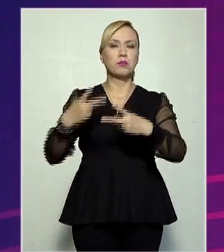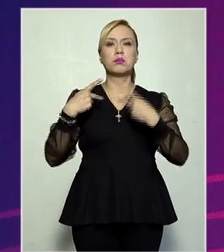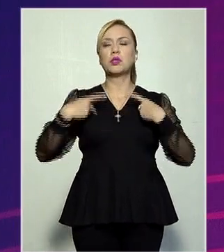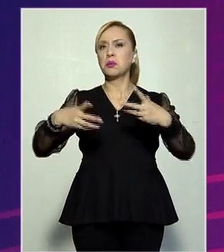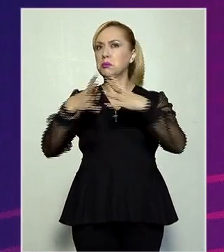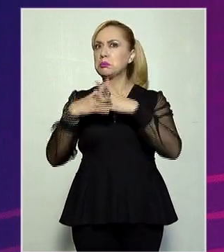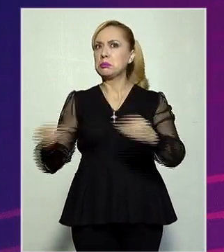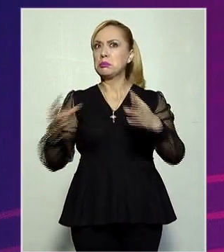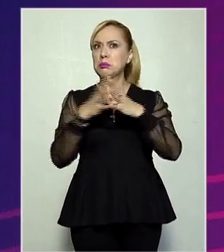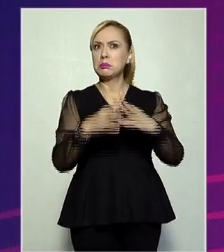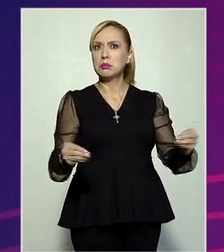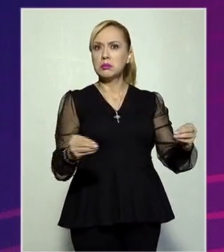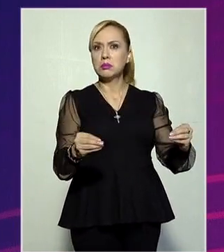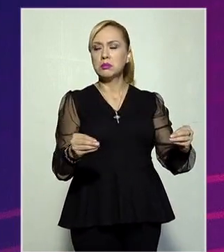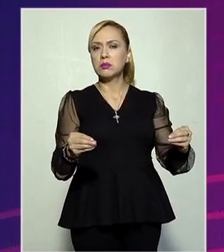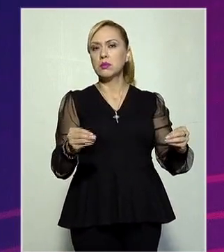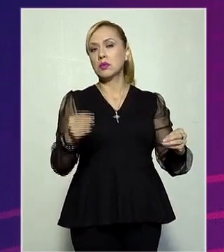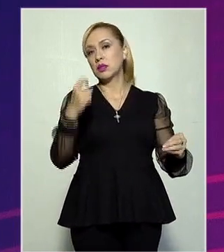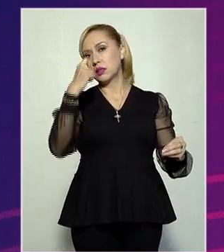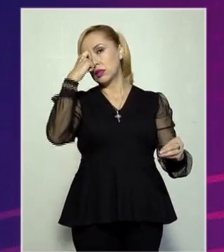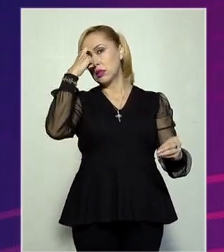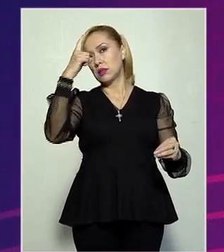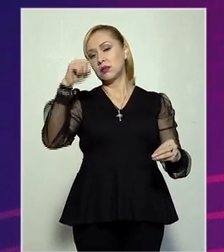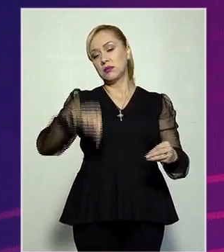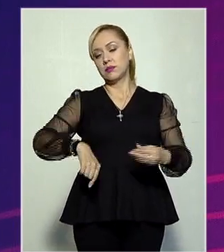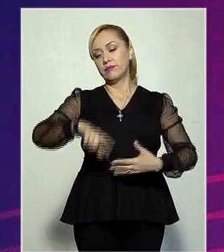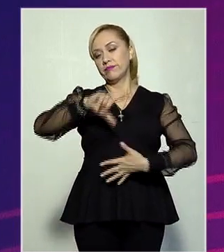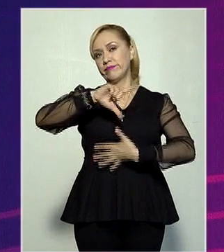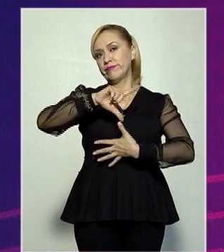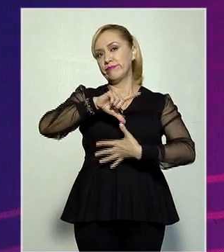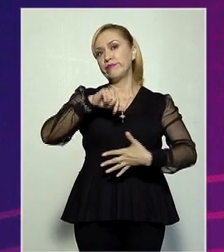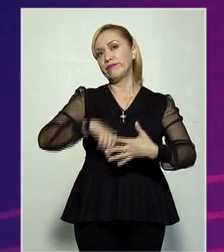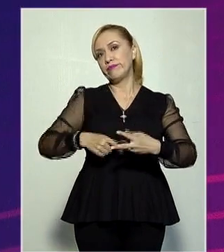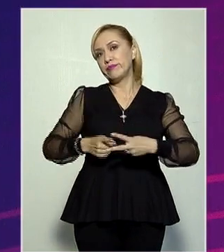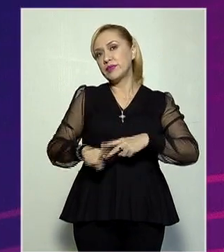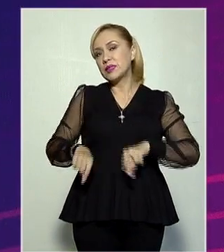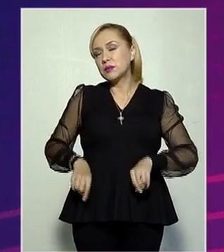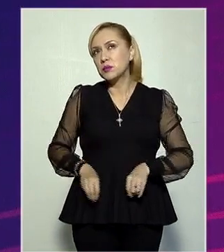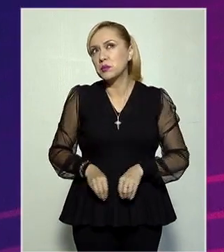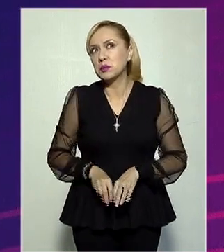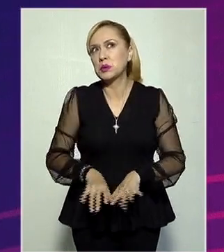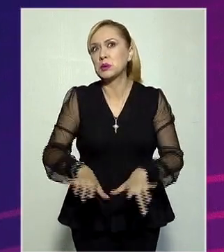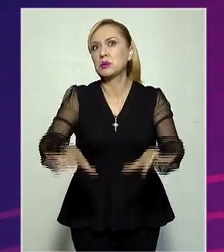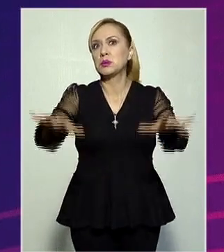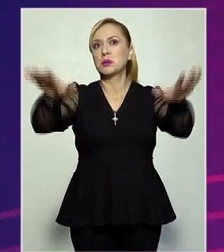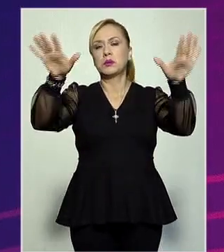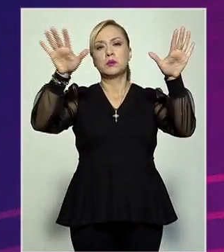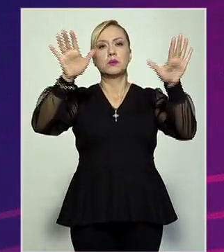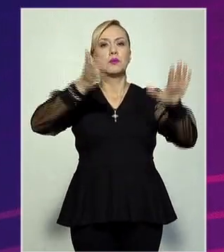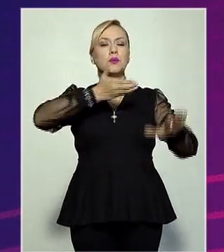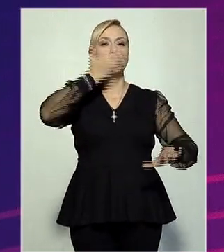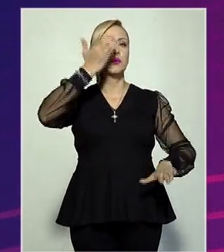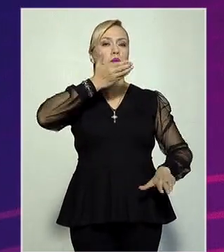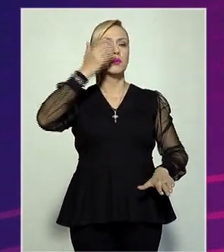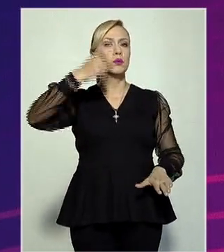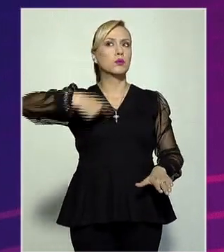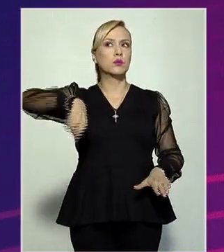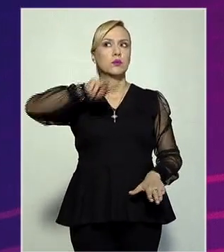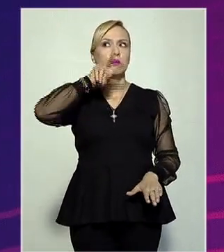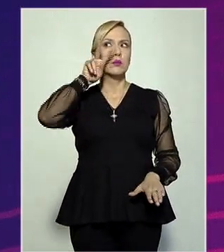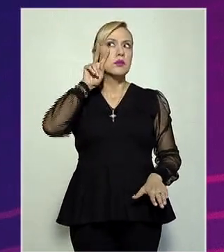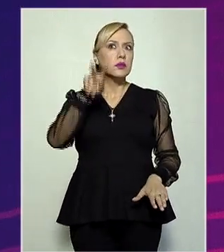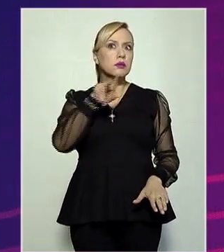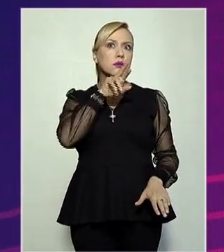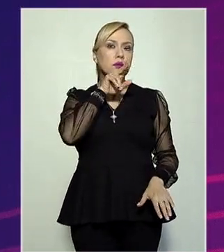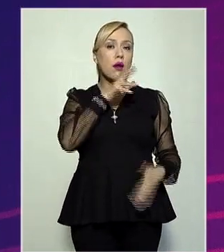normalmente se consideran como un invento latinoamericano, ¿no? Es Así algo es. que empezó a pasar acá. Entonces, pues tradicionalmente era como la parte preocupante.